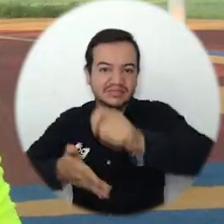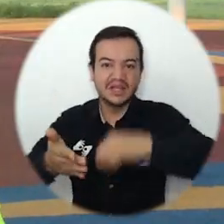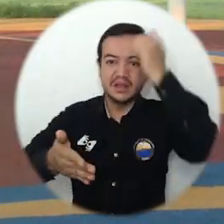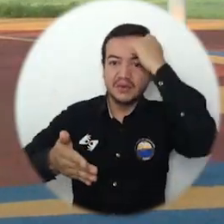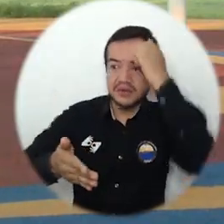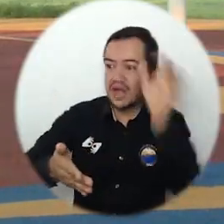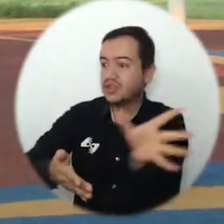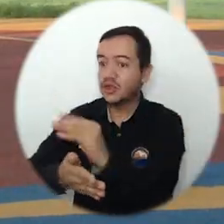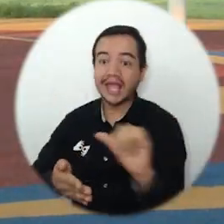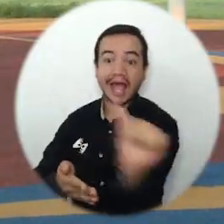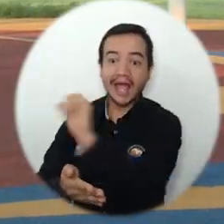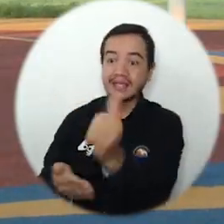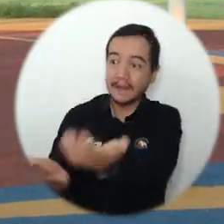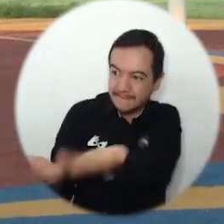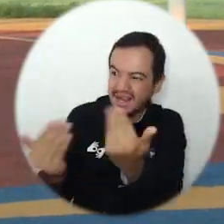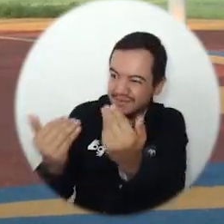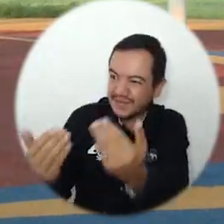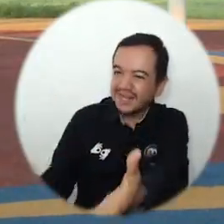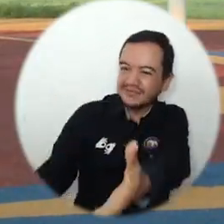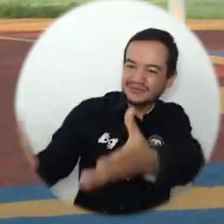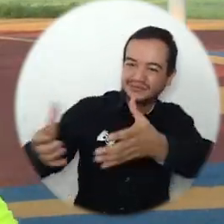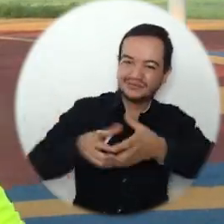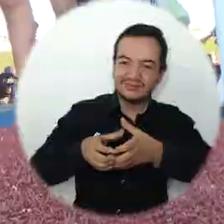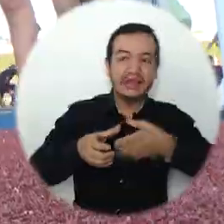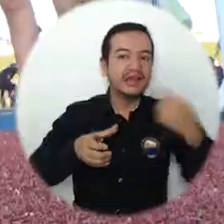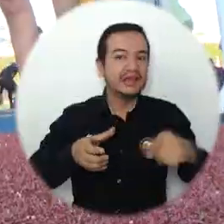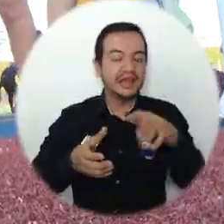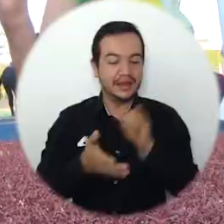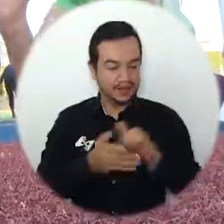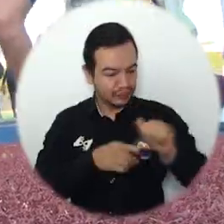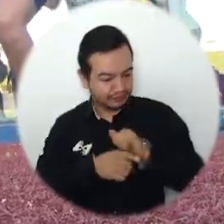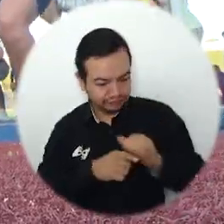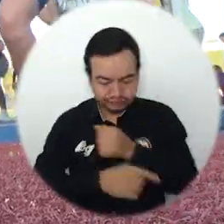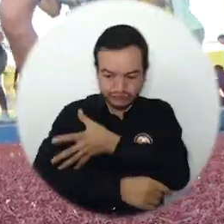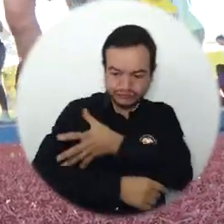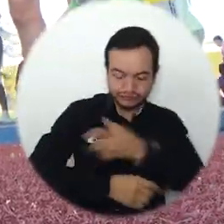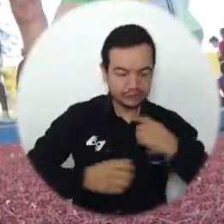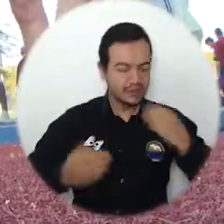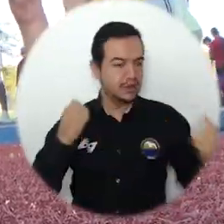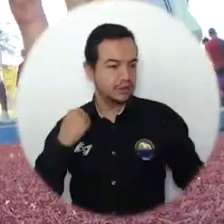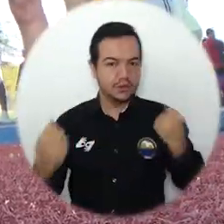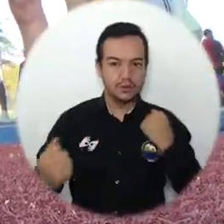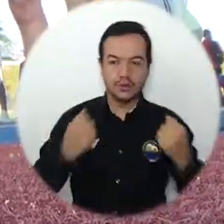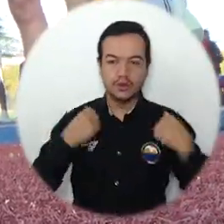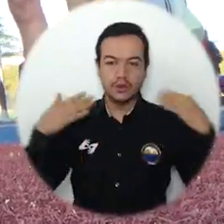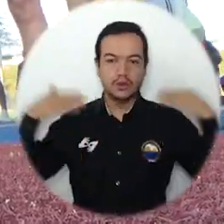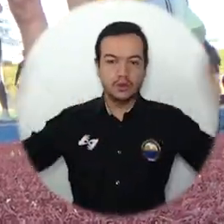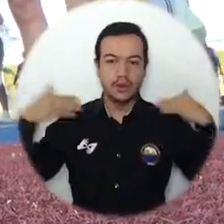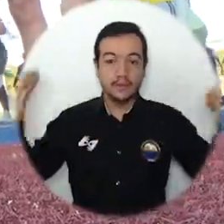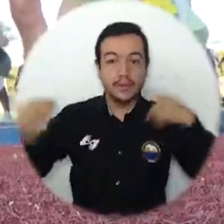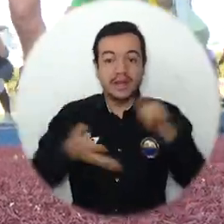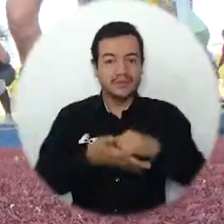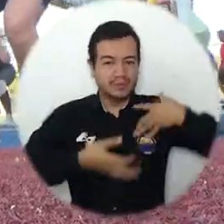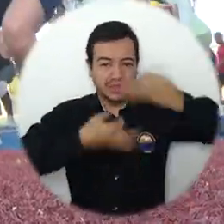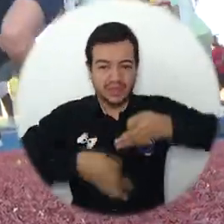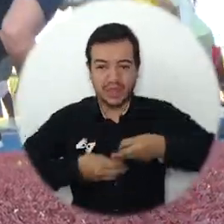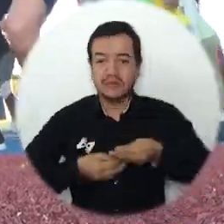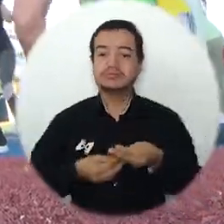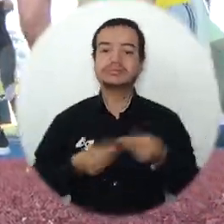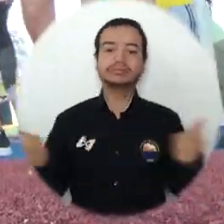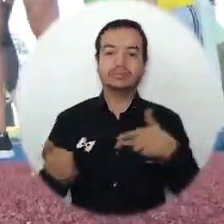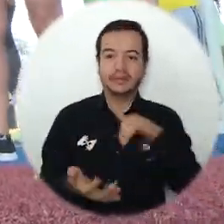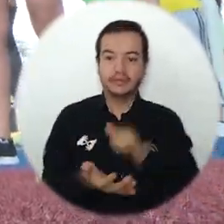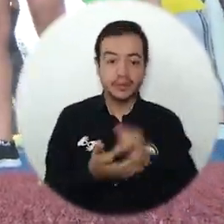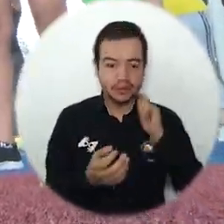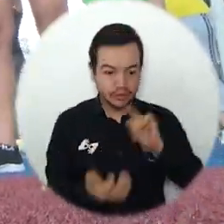integrar a esta nueva etapa en donde vamos a trabajar todo lo que es nuestro cuerpo, capacidad aeróbica, ¿para qué? Para liberar esas endorfinas